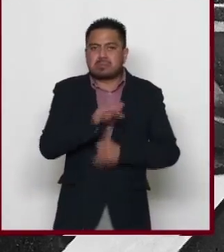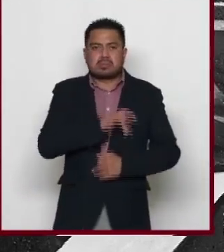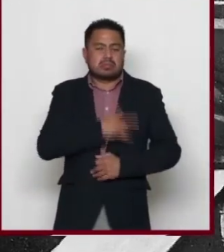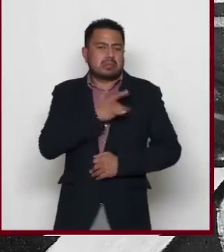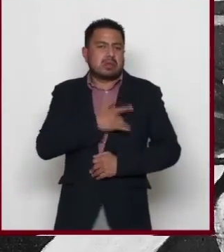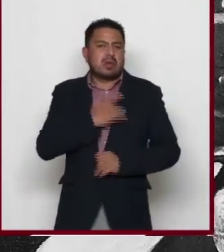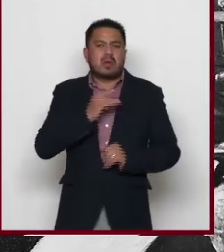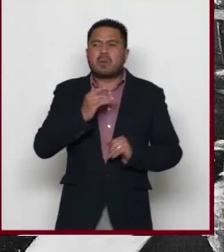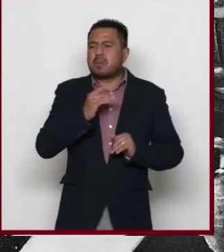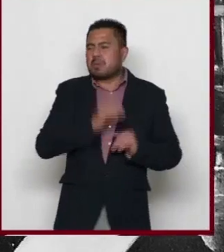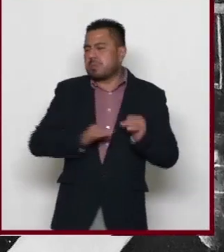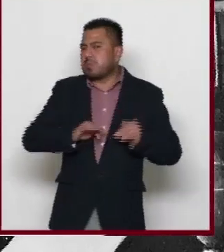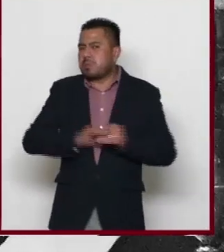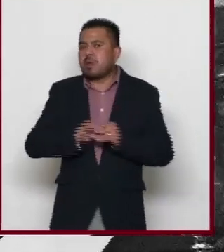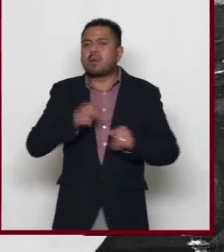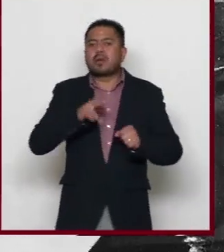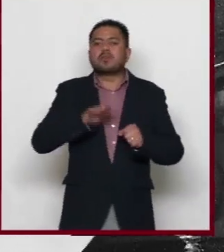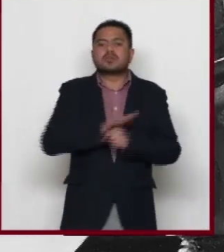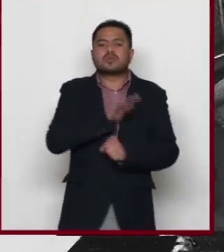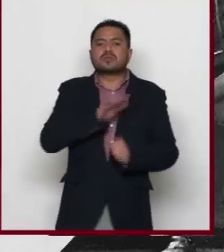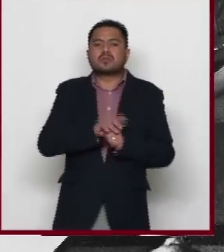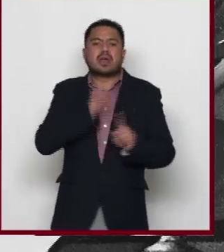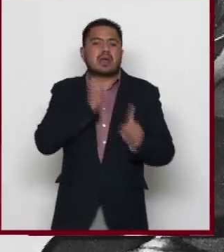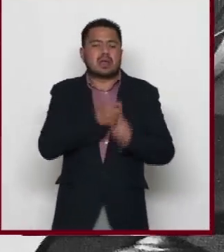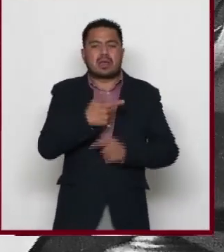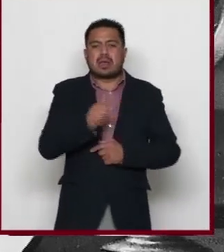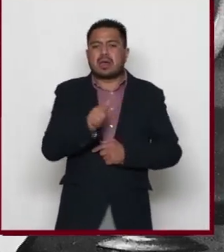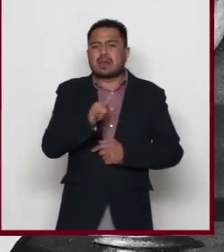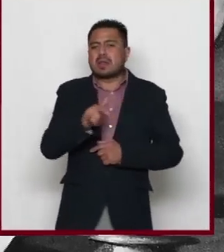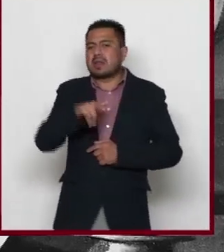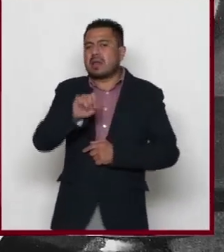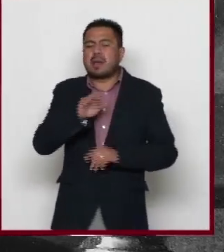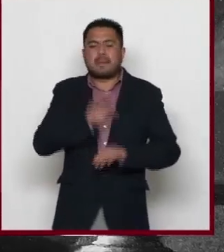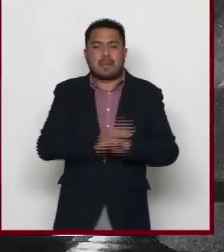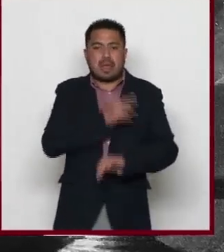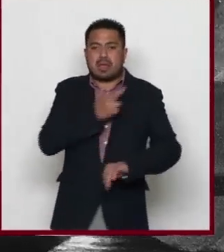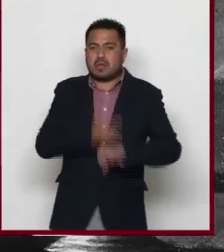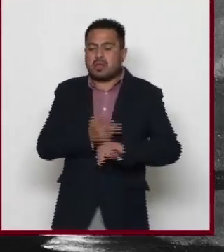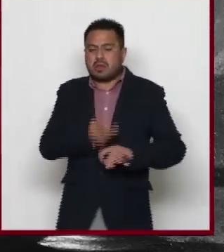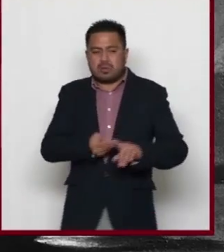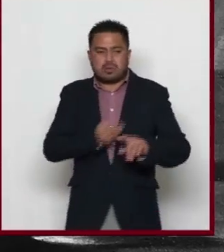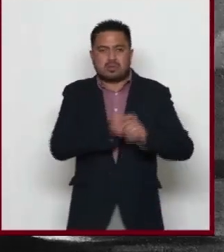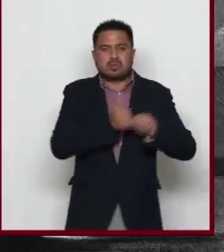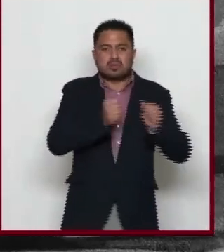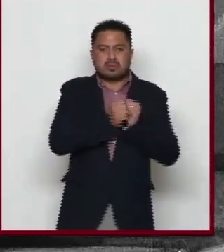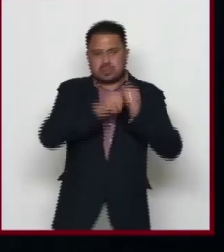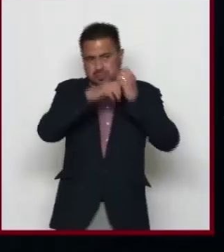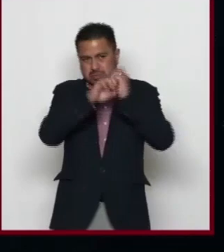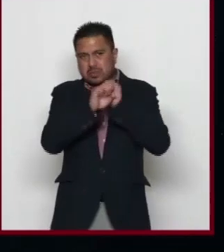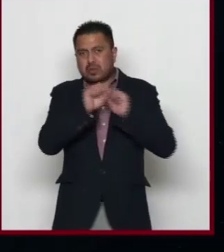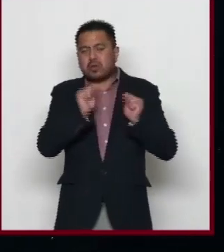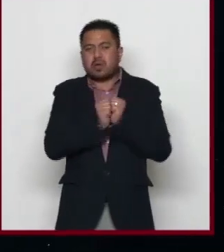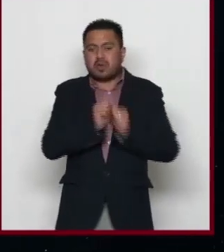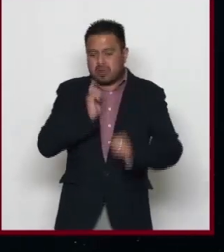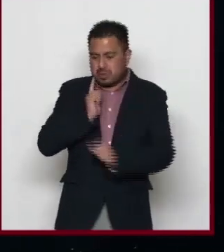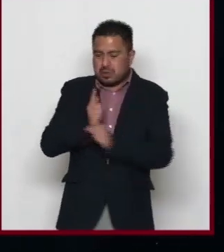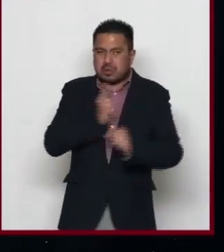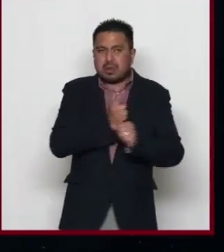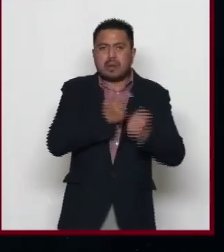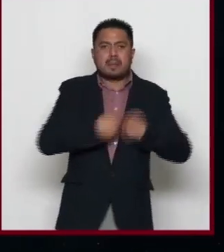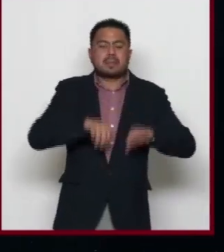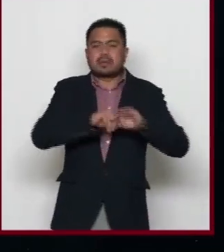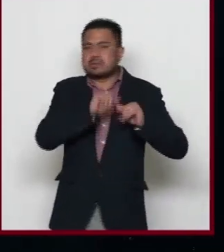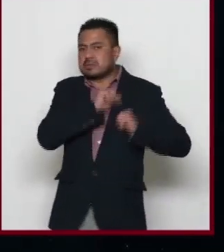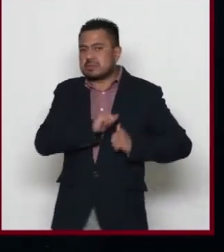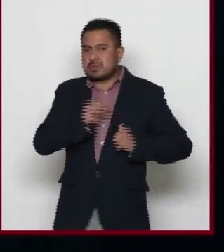Podría parecer poco, pero fue suficiente para que Galileo hiciera importantes aportaciones astronómicas, como el descubrimiento de